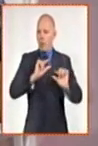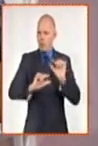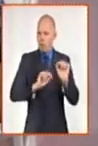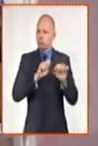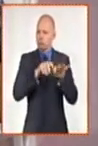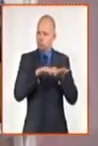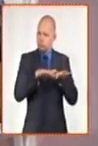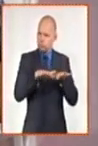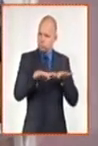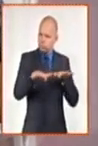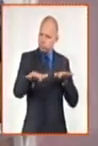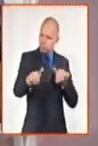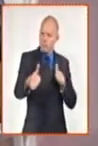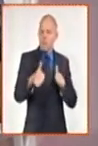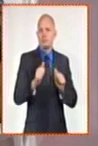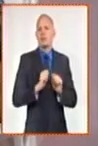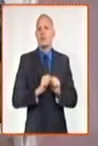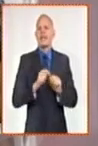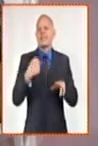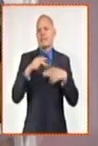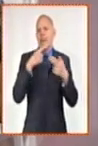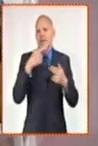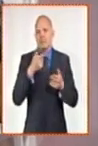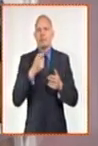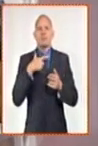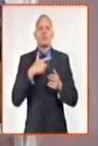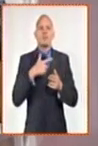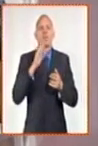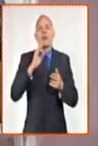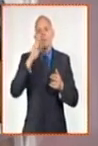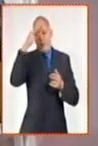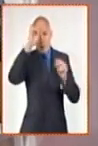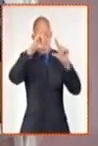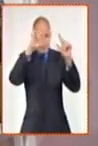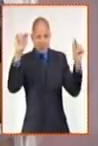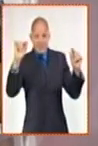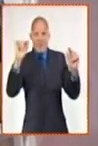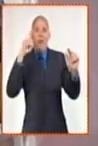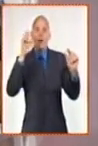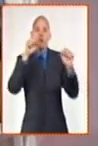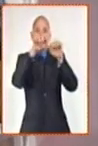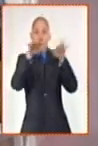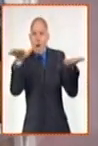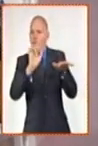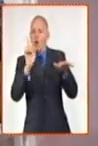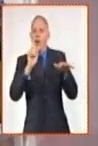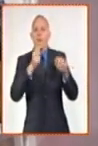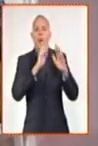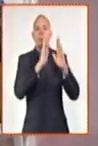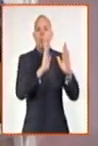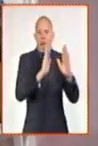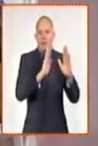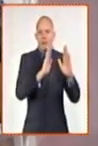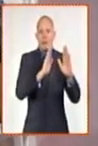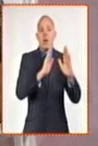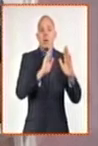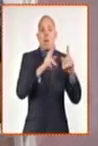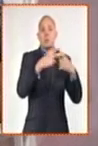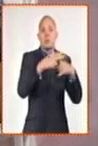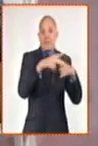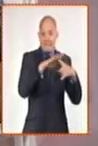lograr ese objetivo, o sea, se fueron haciendo microsistemas en las distintas regiones del país y a partir de ahí se pudo ir logrando